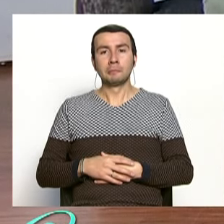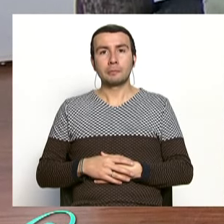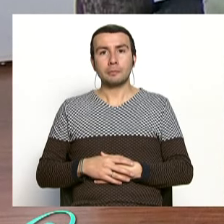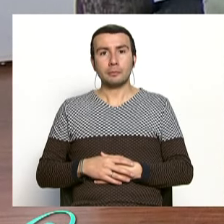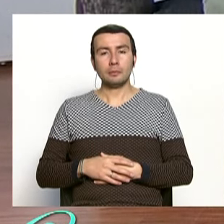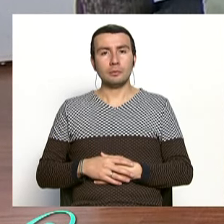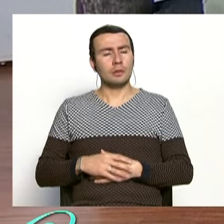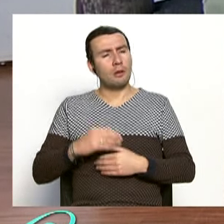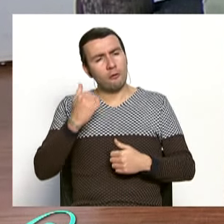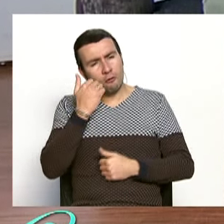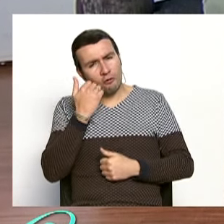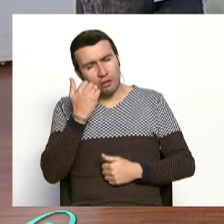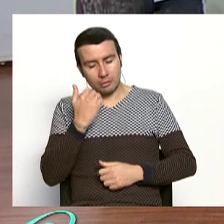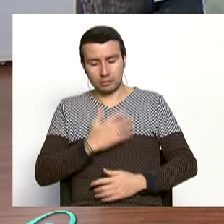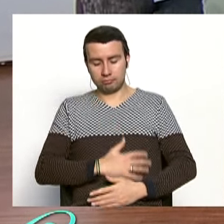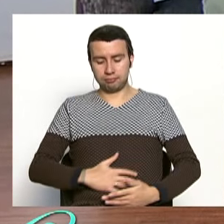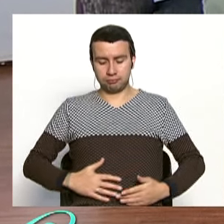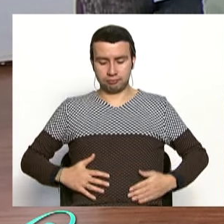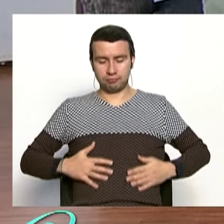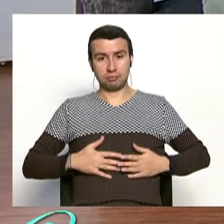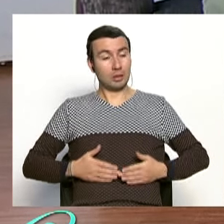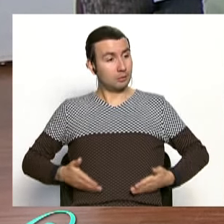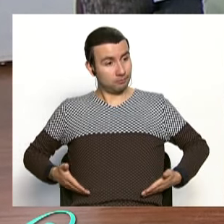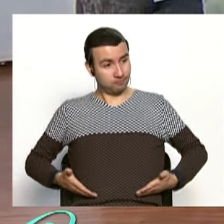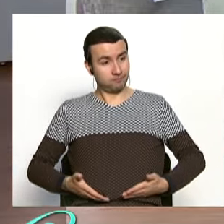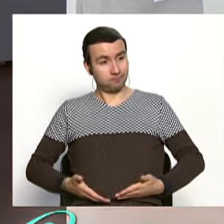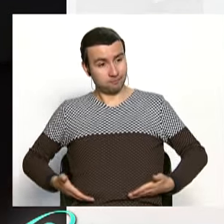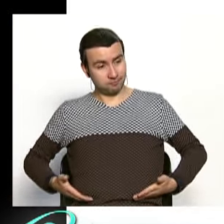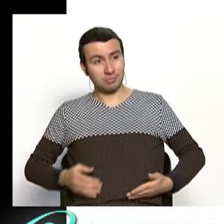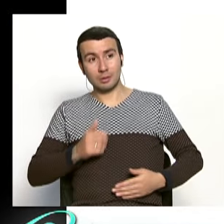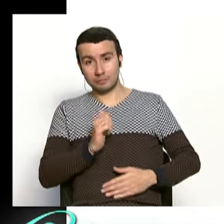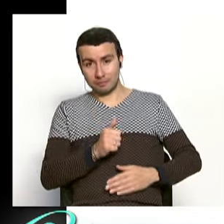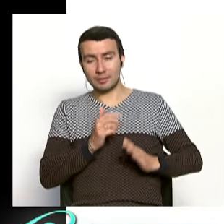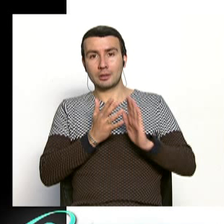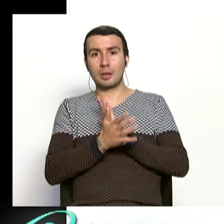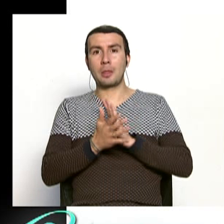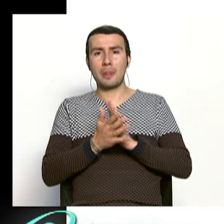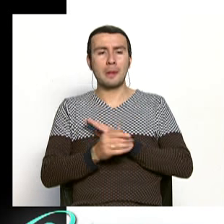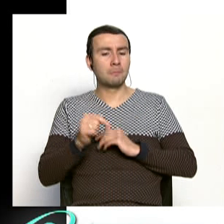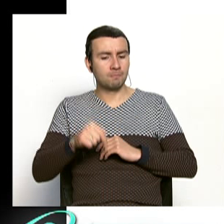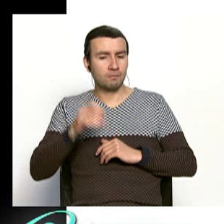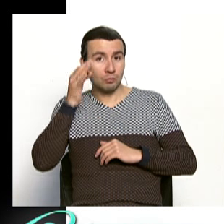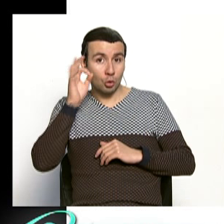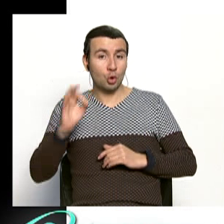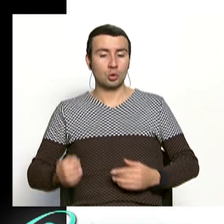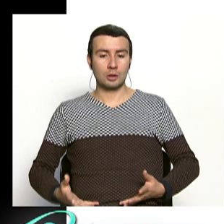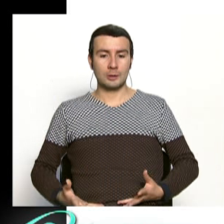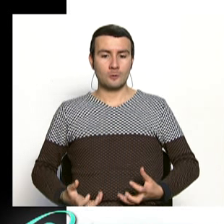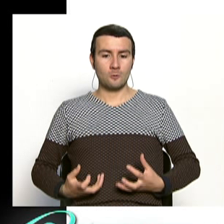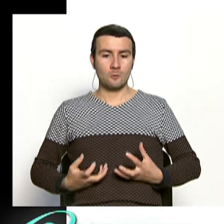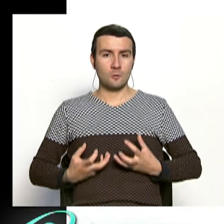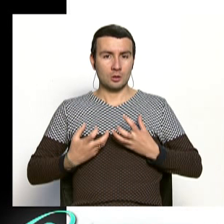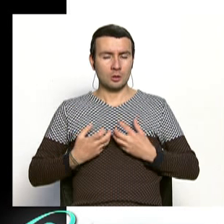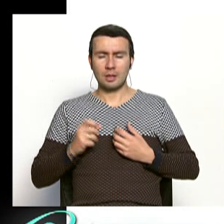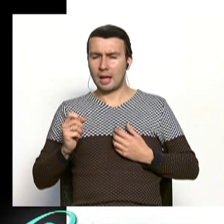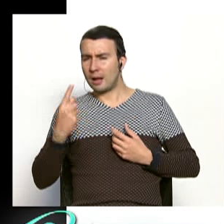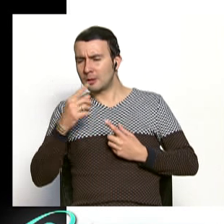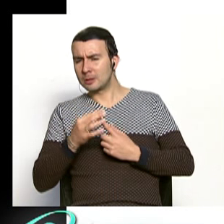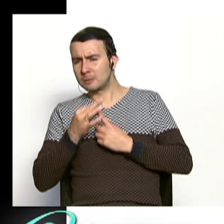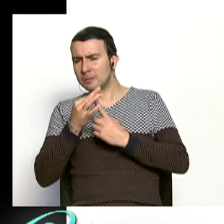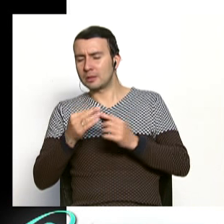enfermedad pélvica inflamatoria que es lo que usted acaba de describir que es la presencia de una infección por un tipo específico de